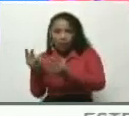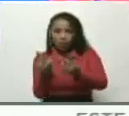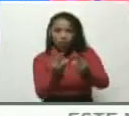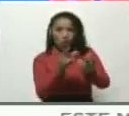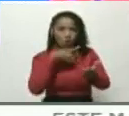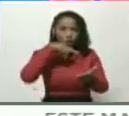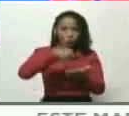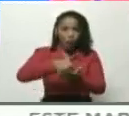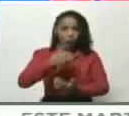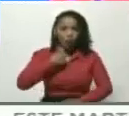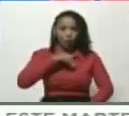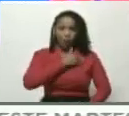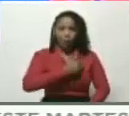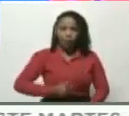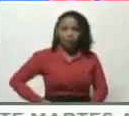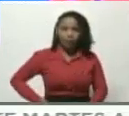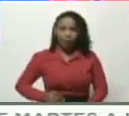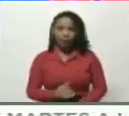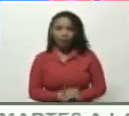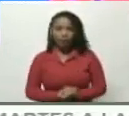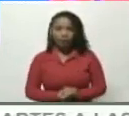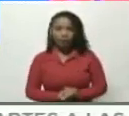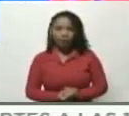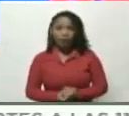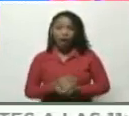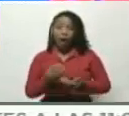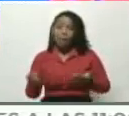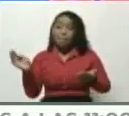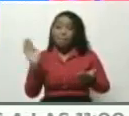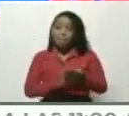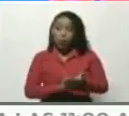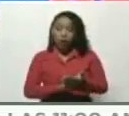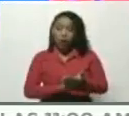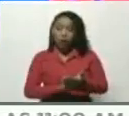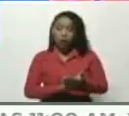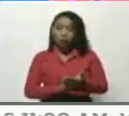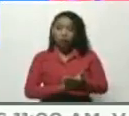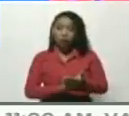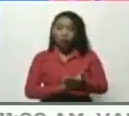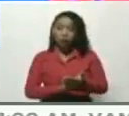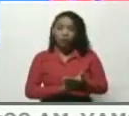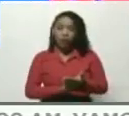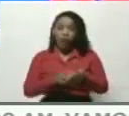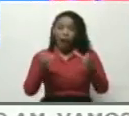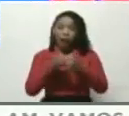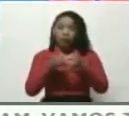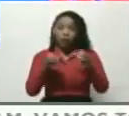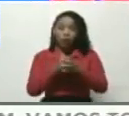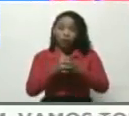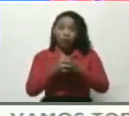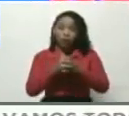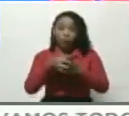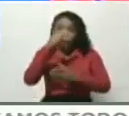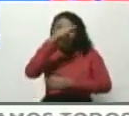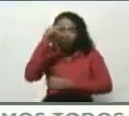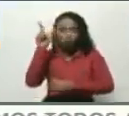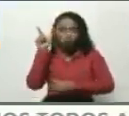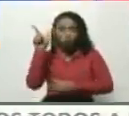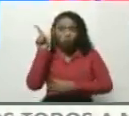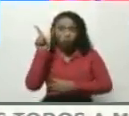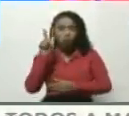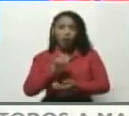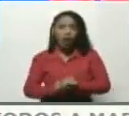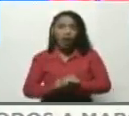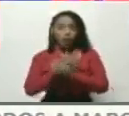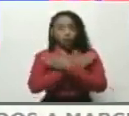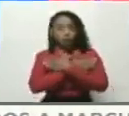nombre de nuestro presidente, a que pongamos el Partido Socialista Unido de Venezuela al